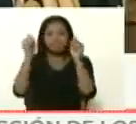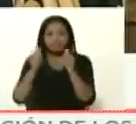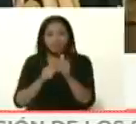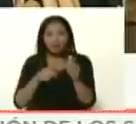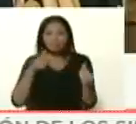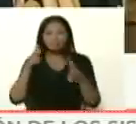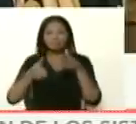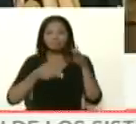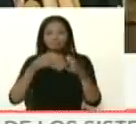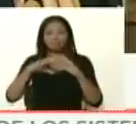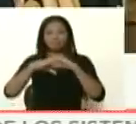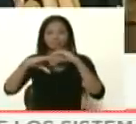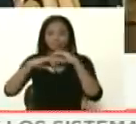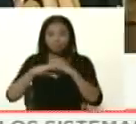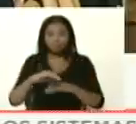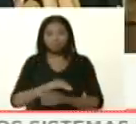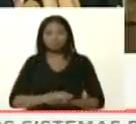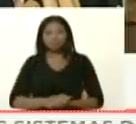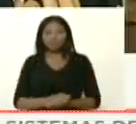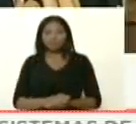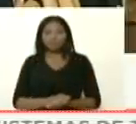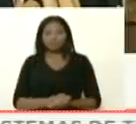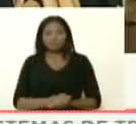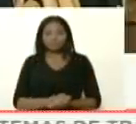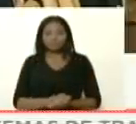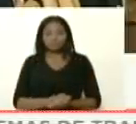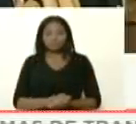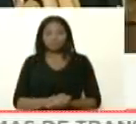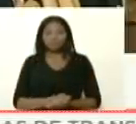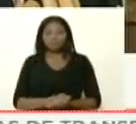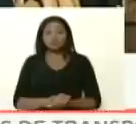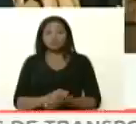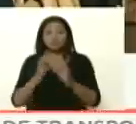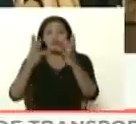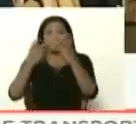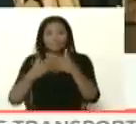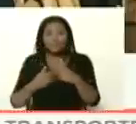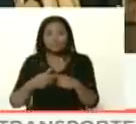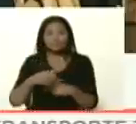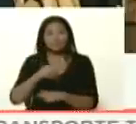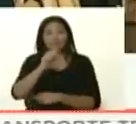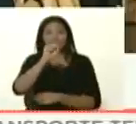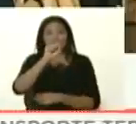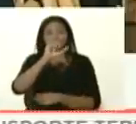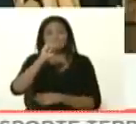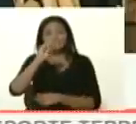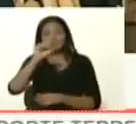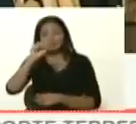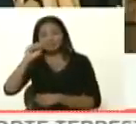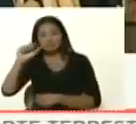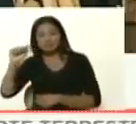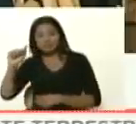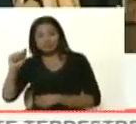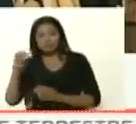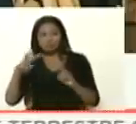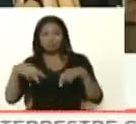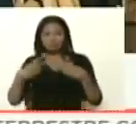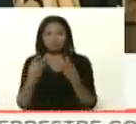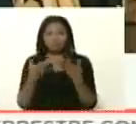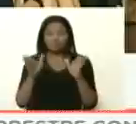Metrobús. La empresa CITSA ha hecho la planificación central de la